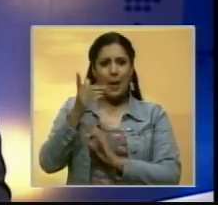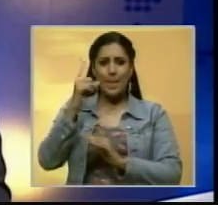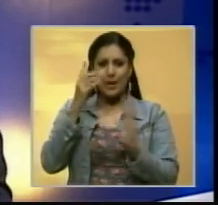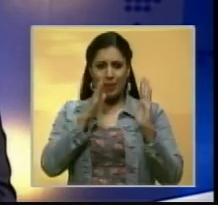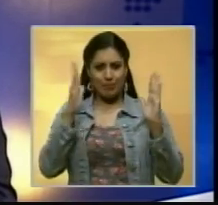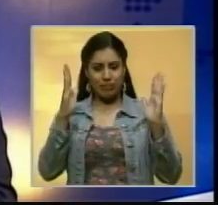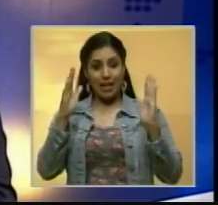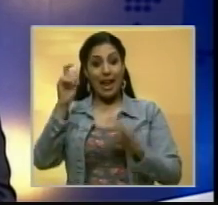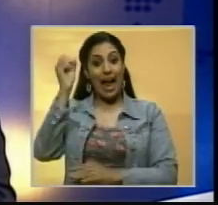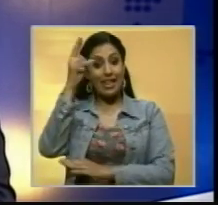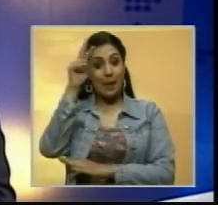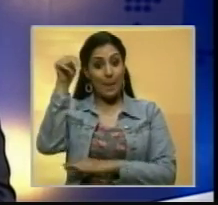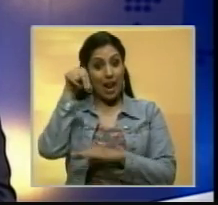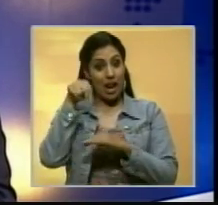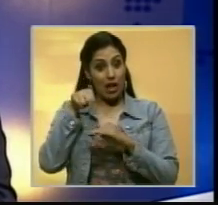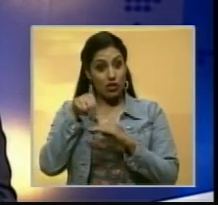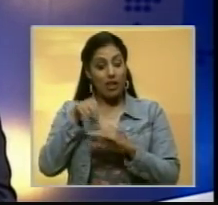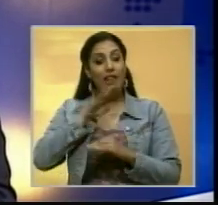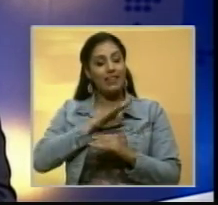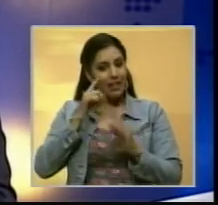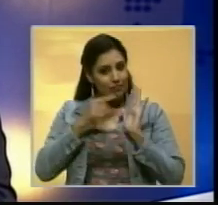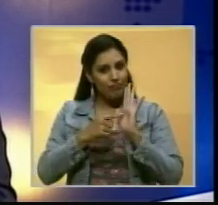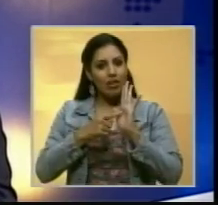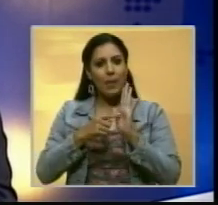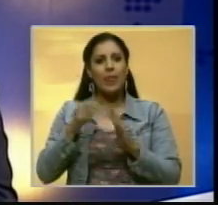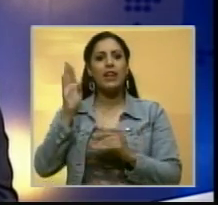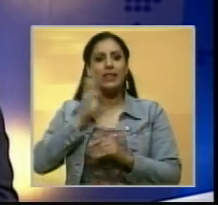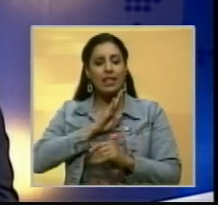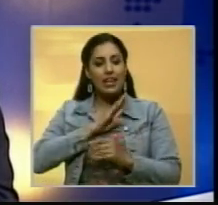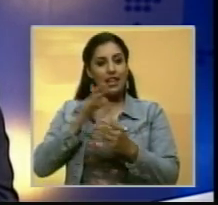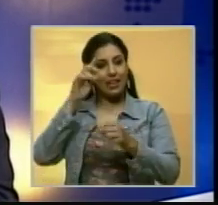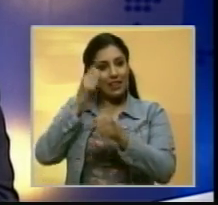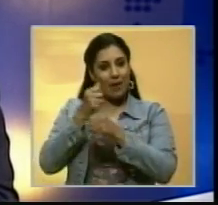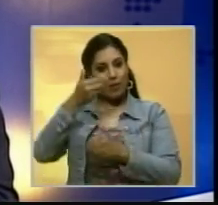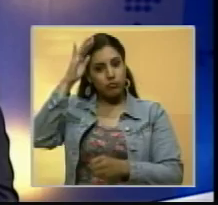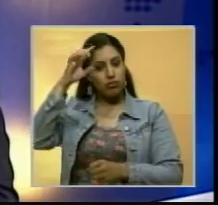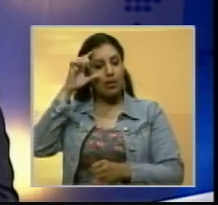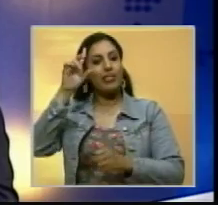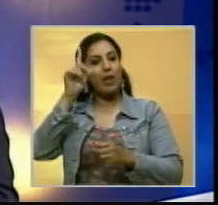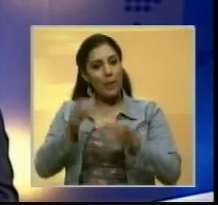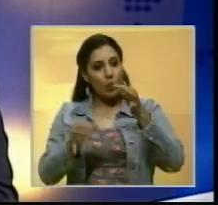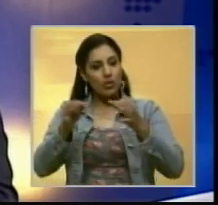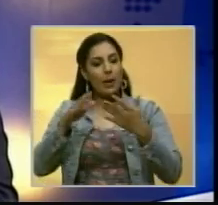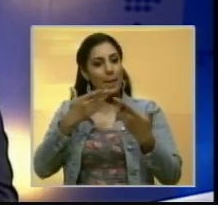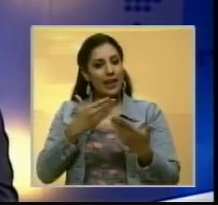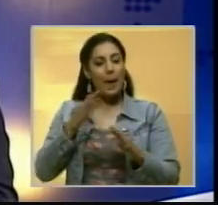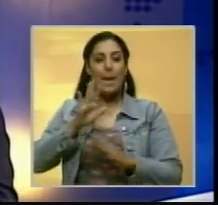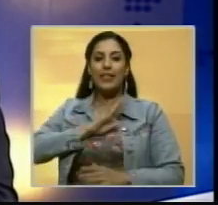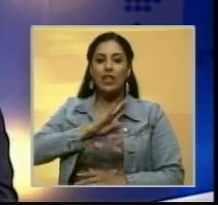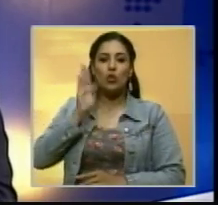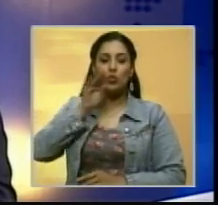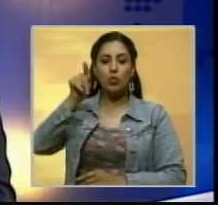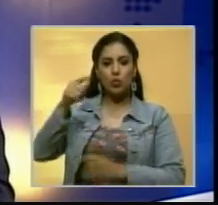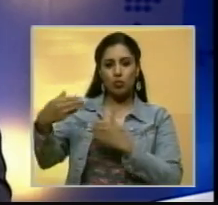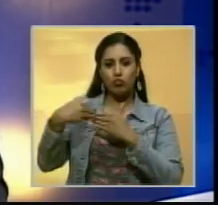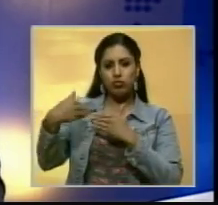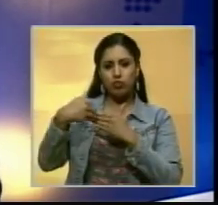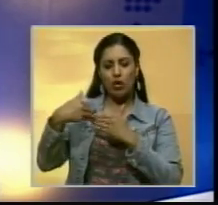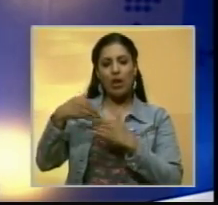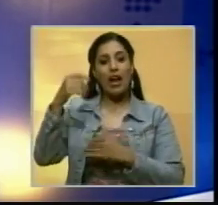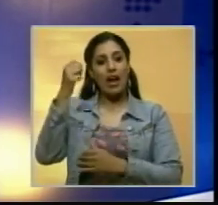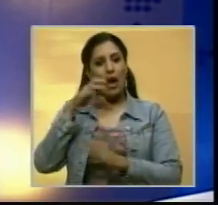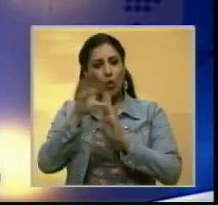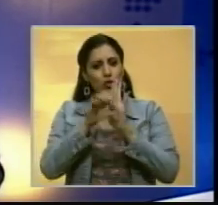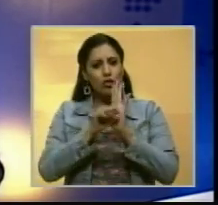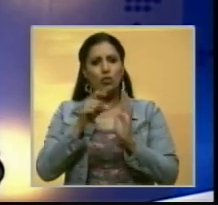periodo legislativo de la Asamblea Nacional reflejó la complicidad del Poder Ejecutivo y del Poder Judicial para presuntamente vulnerar lo establecido